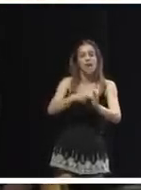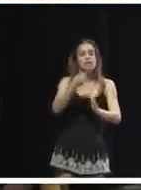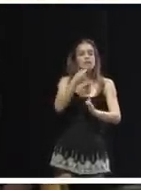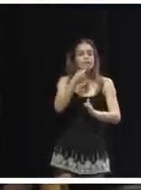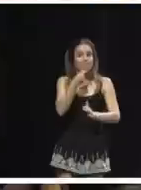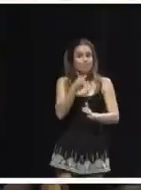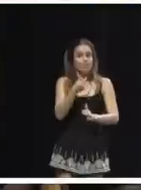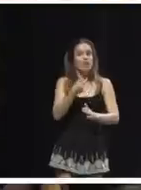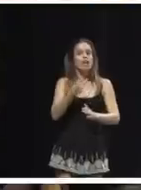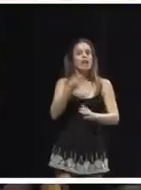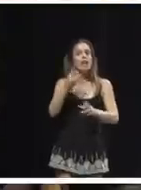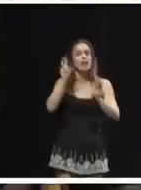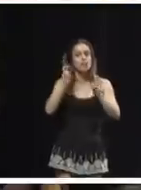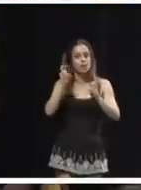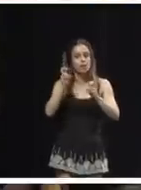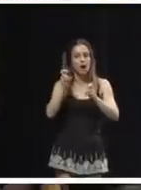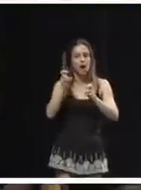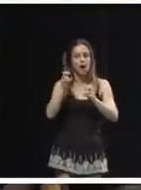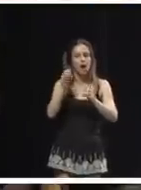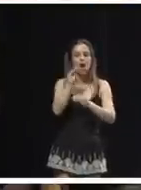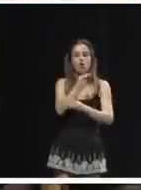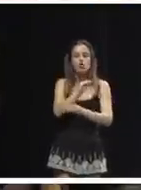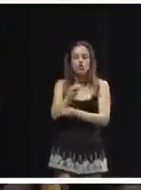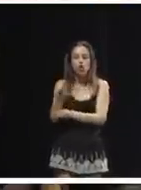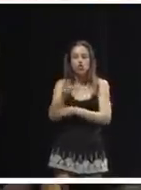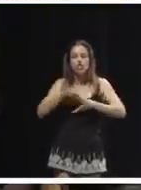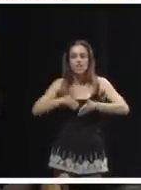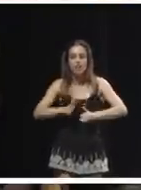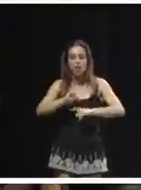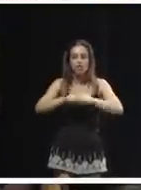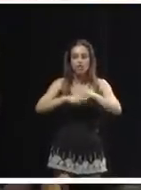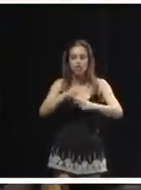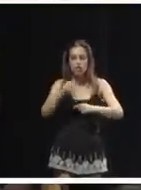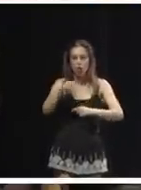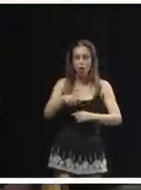Pero vamos a hacer algo más. Y es que las familias